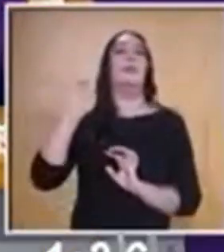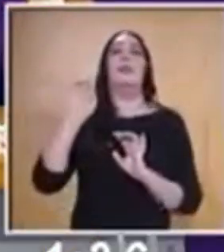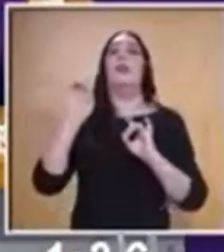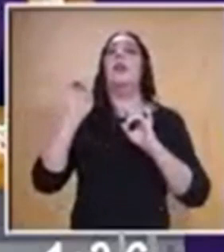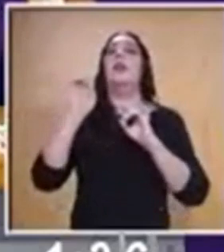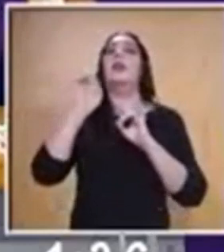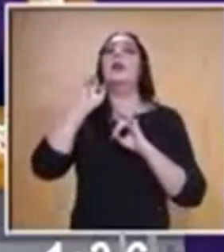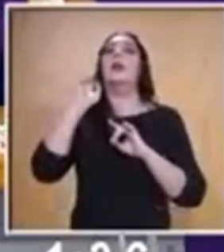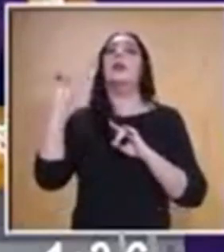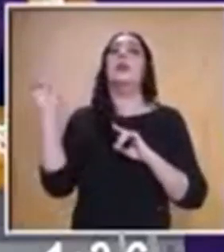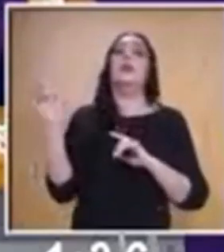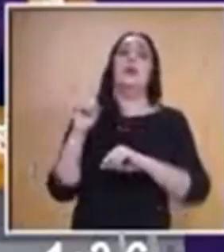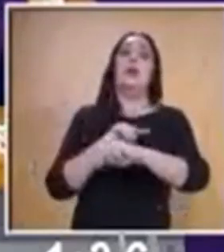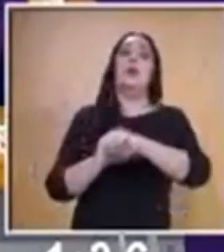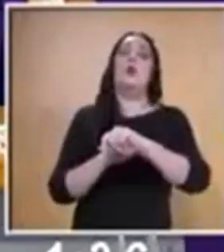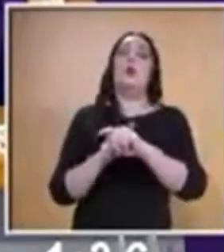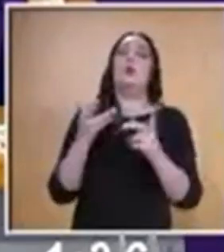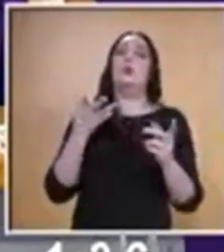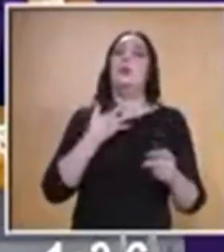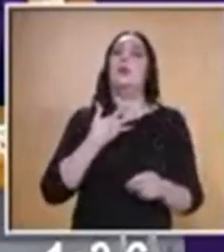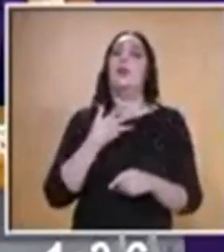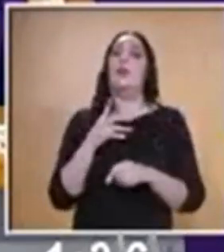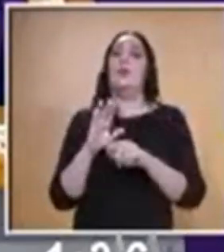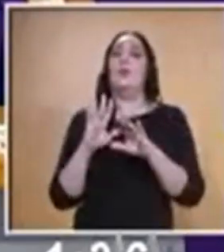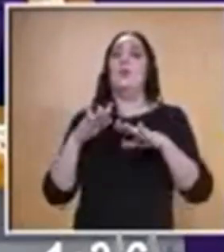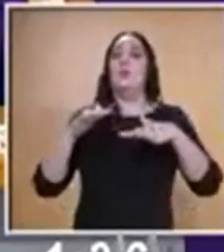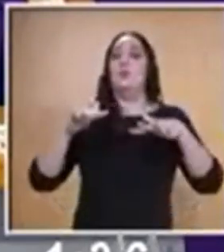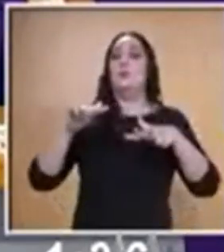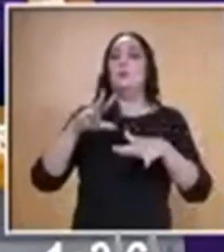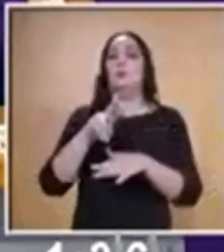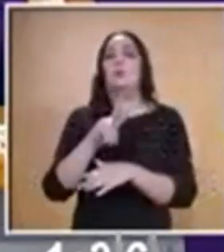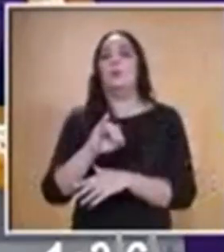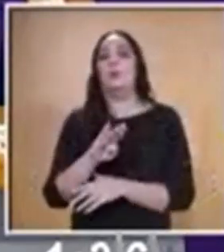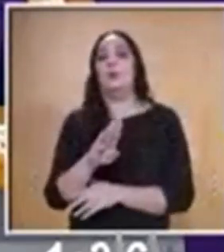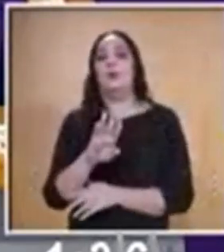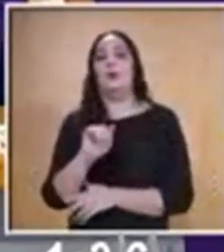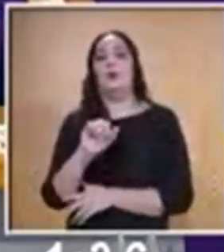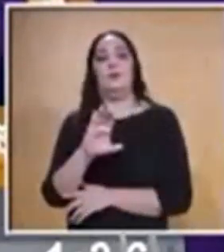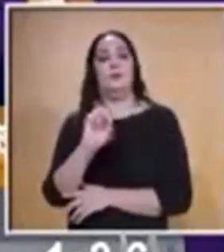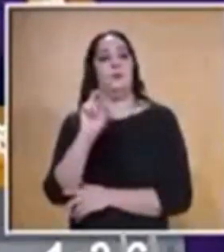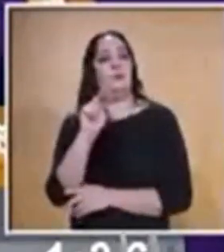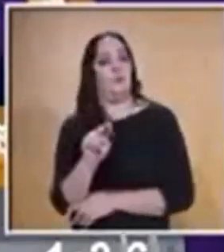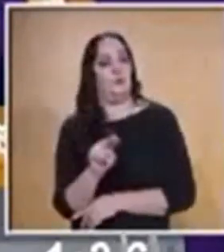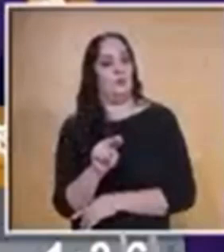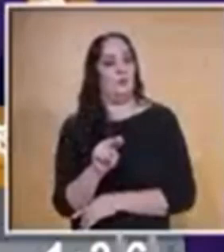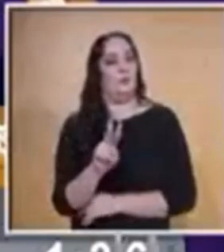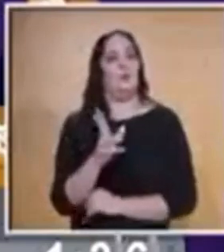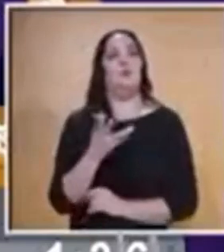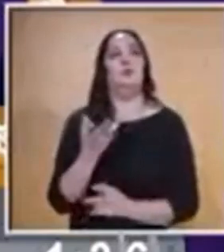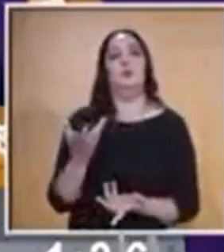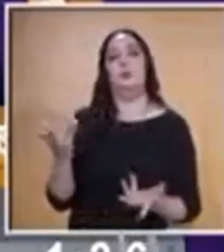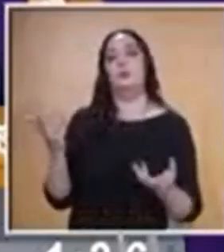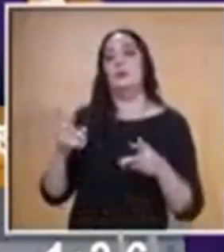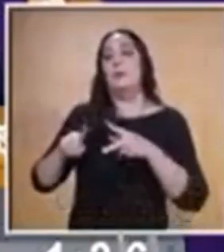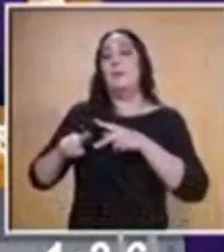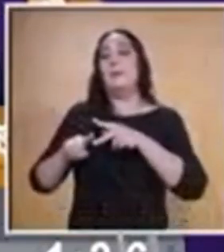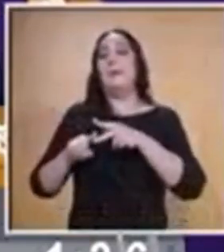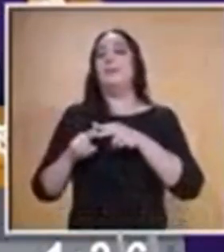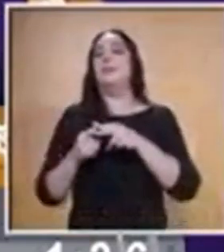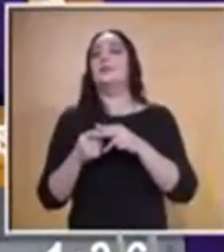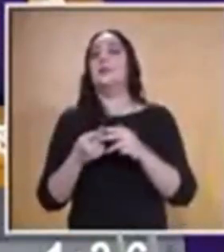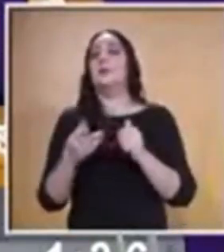Y el reloj produce cierta vibración. Entonces, vamos a iniciar con un registro que vamos a tener más adelante